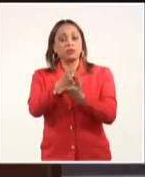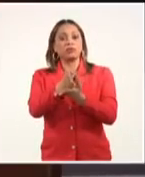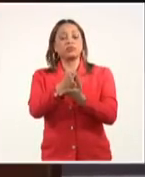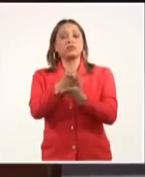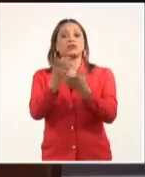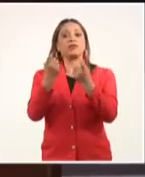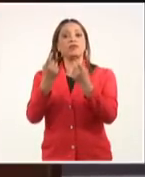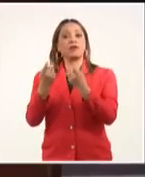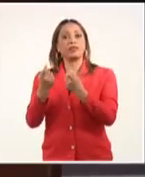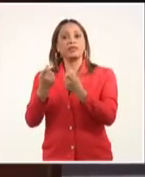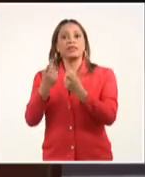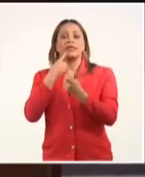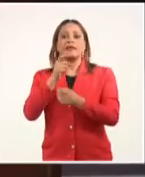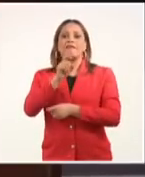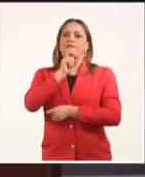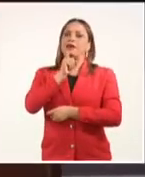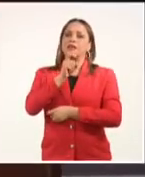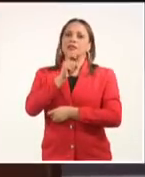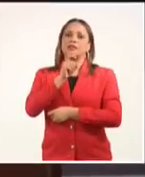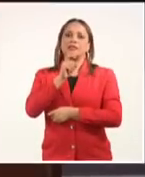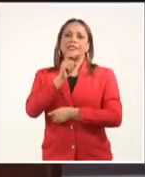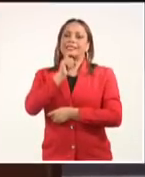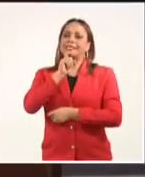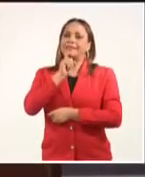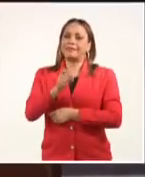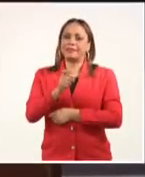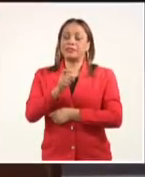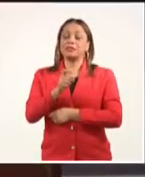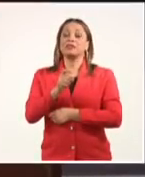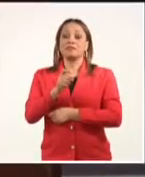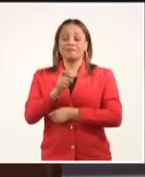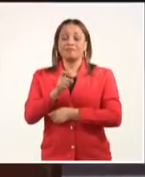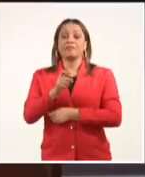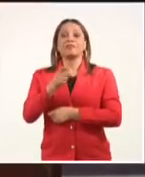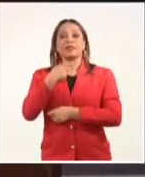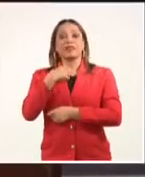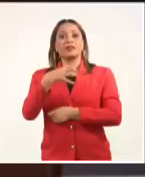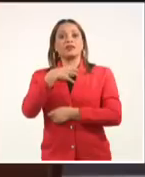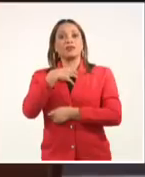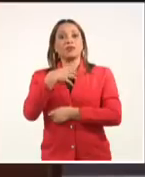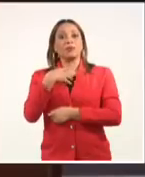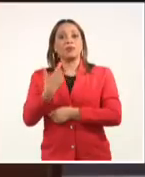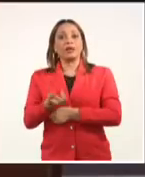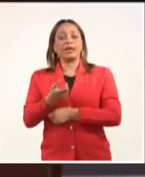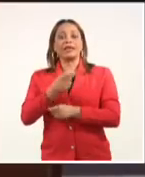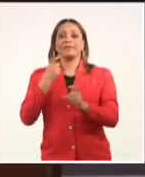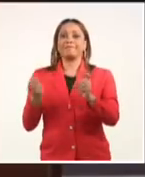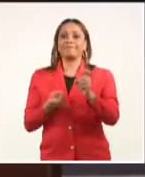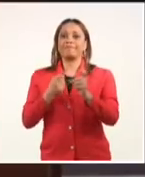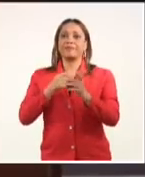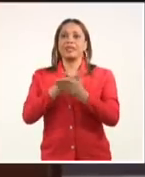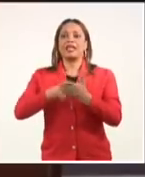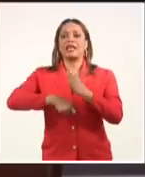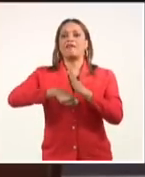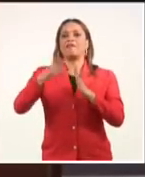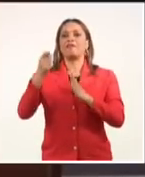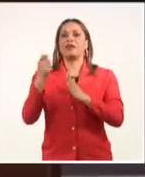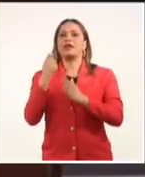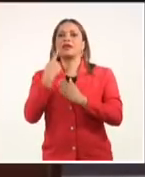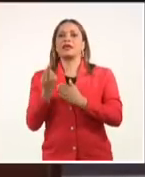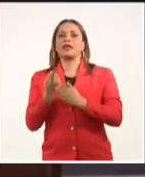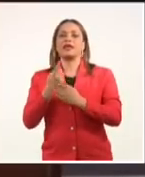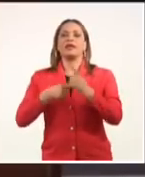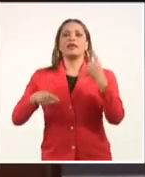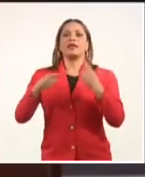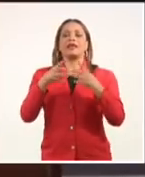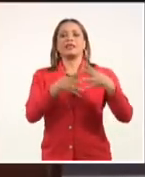no ha sido fácil. Hemos tenido que enfrentar la permanente y perversa